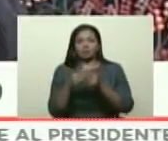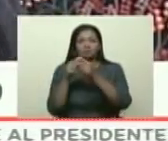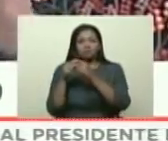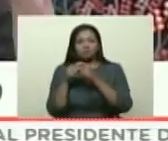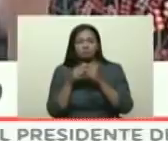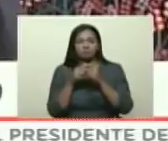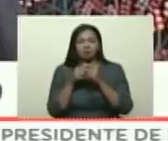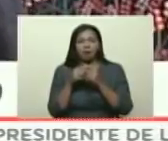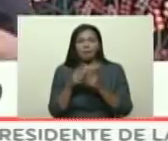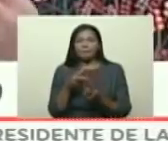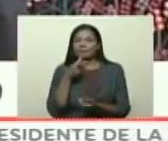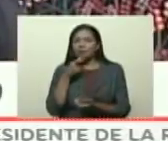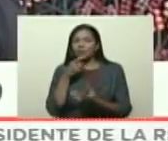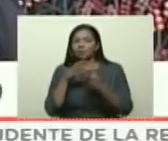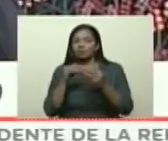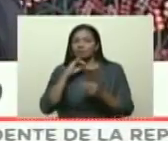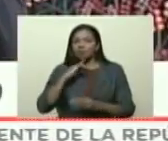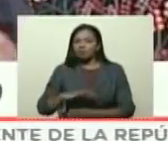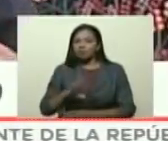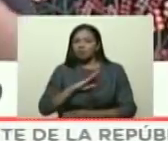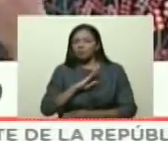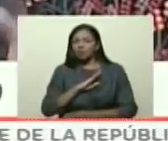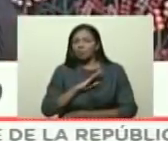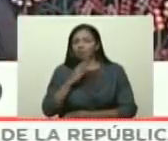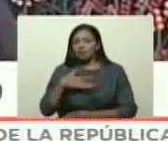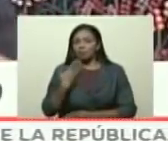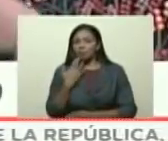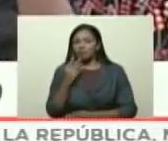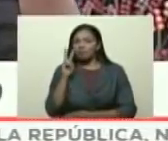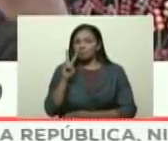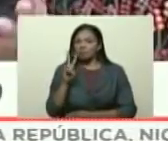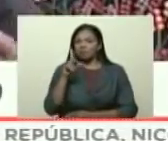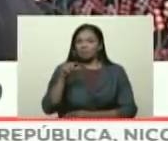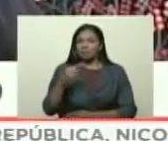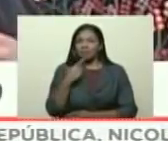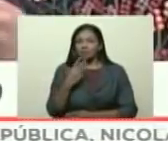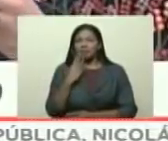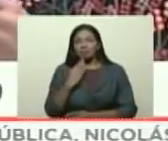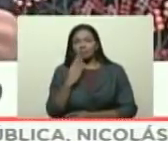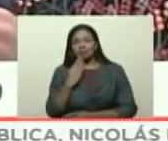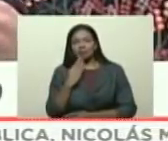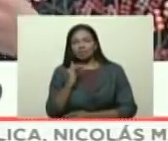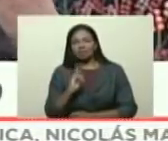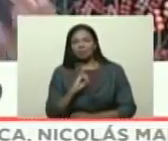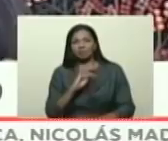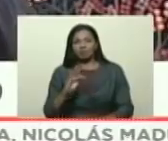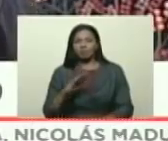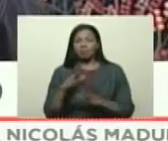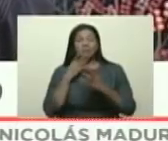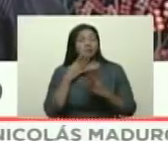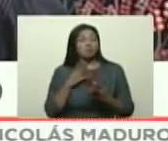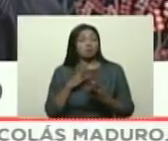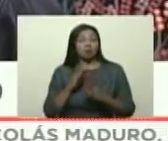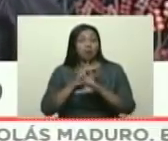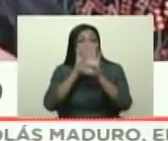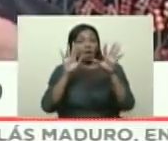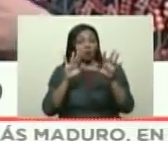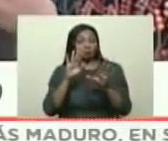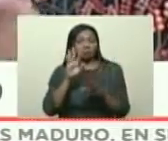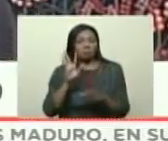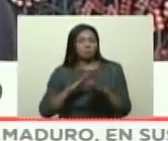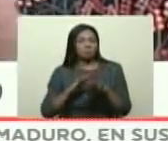contar sus historias, para narrar lo que ellos pueden narrar como experiencia, y por supuesto, ¿por qué